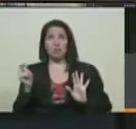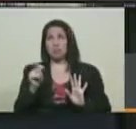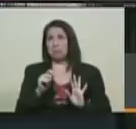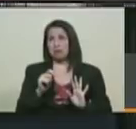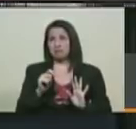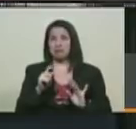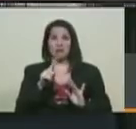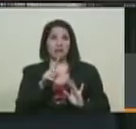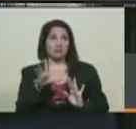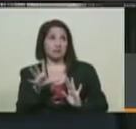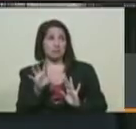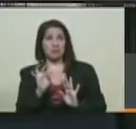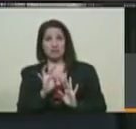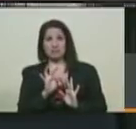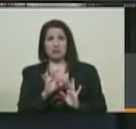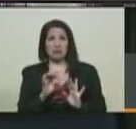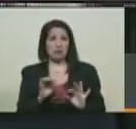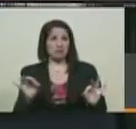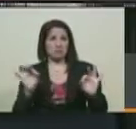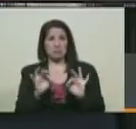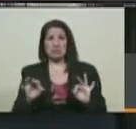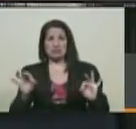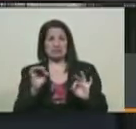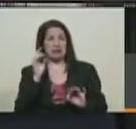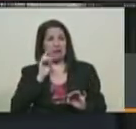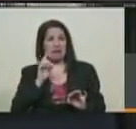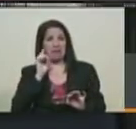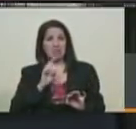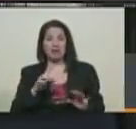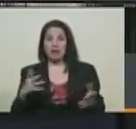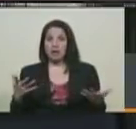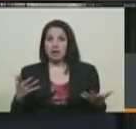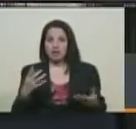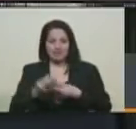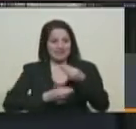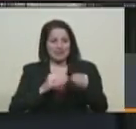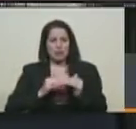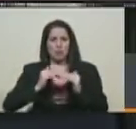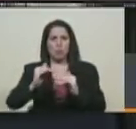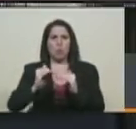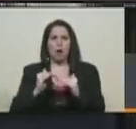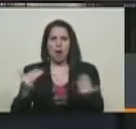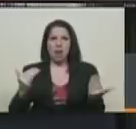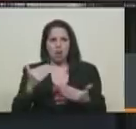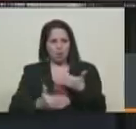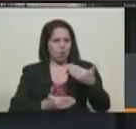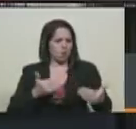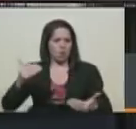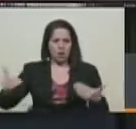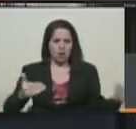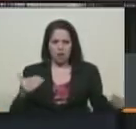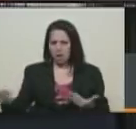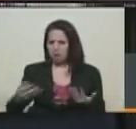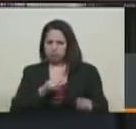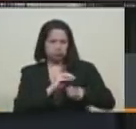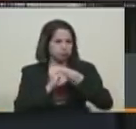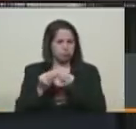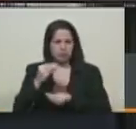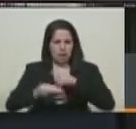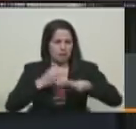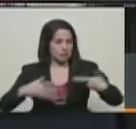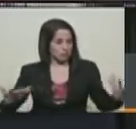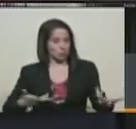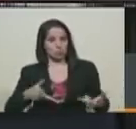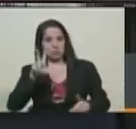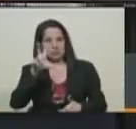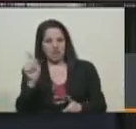menos. Mentira. Tú puedes hacer una cosa parcial, 1, 2, 3, 4, cuando te das cuenta, en 3 meses lo